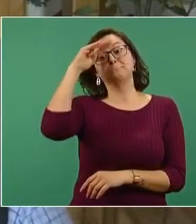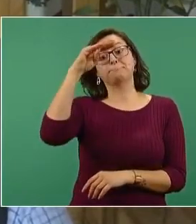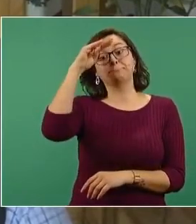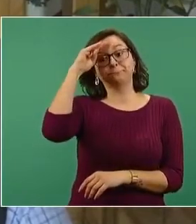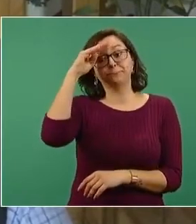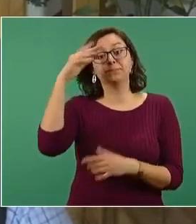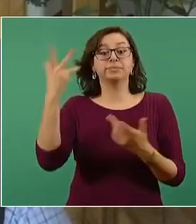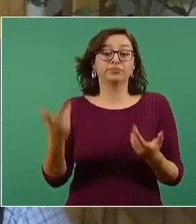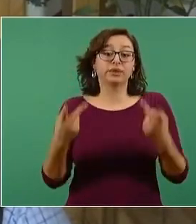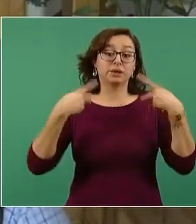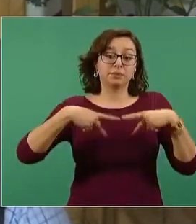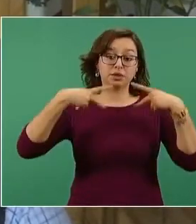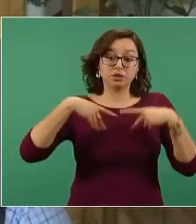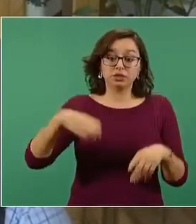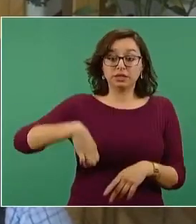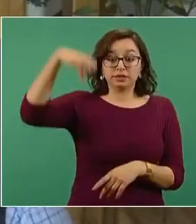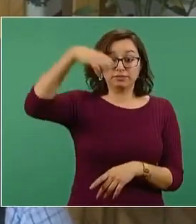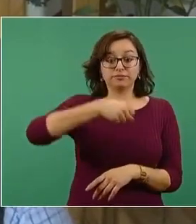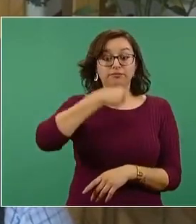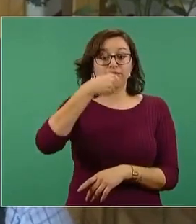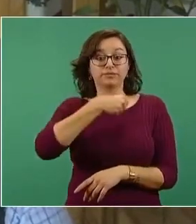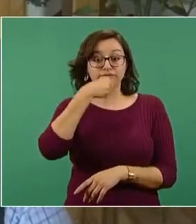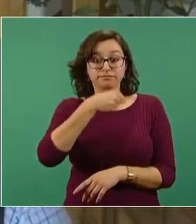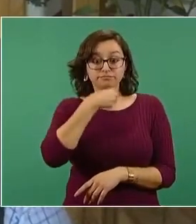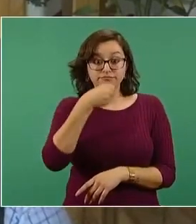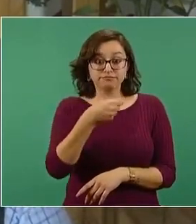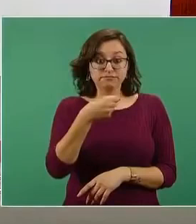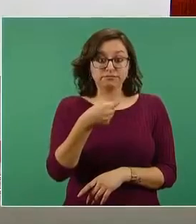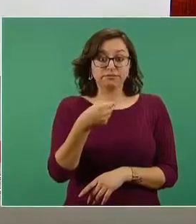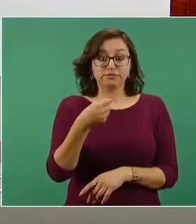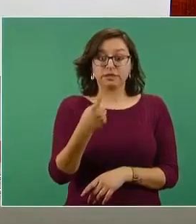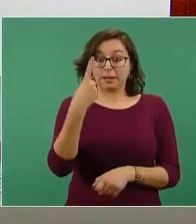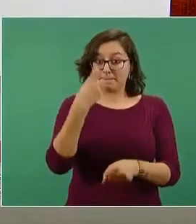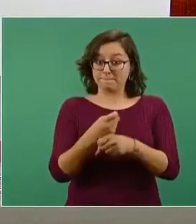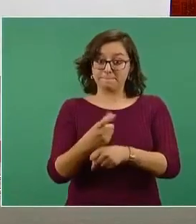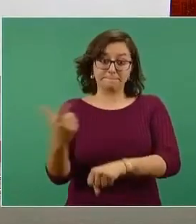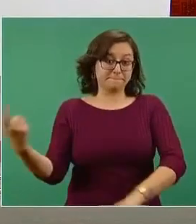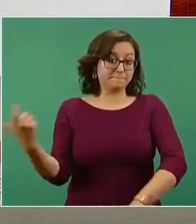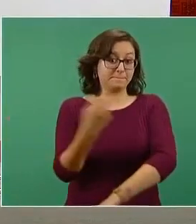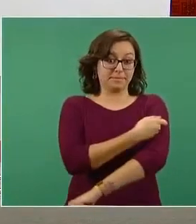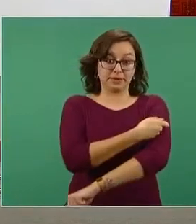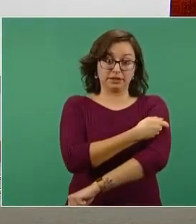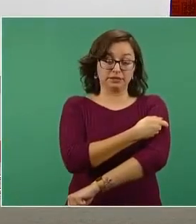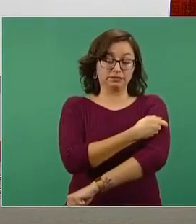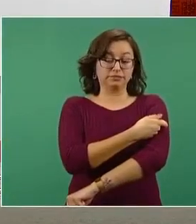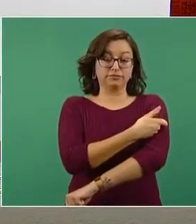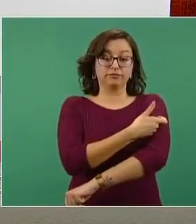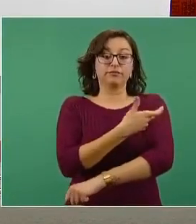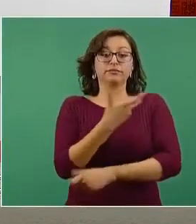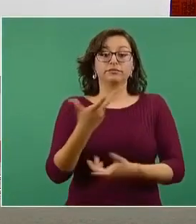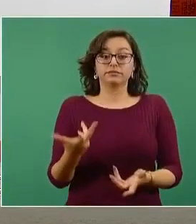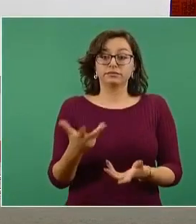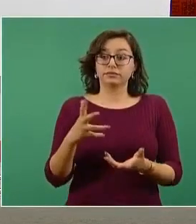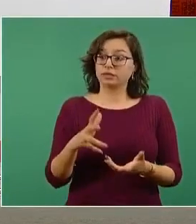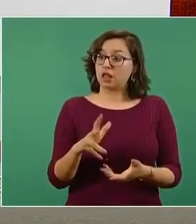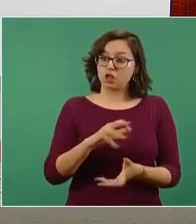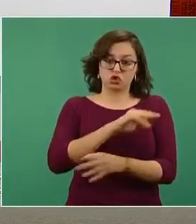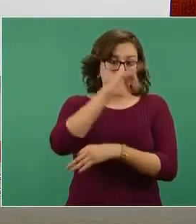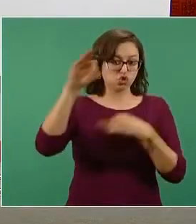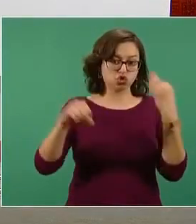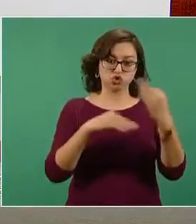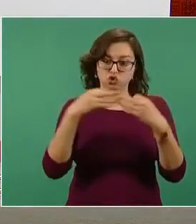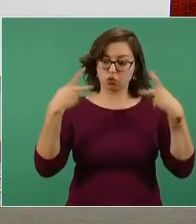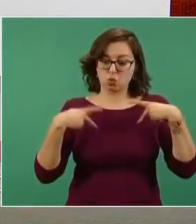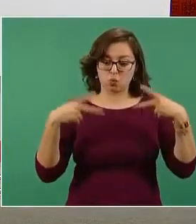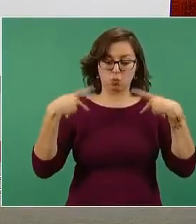poder llegar a cubrir a adultos mayores con una primera dosis, la mayoría o la totalidad de ellos a